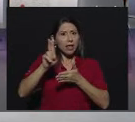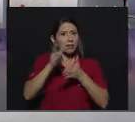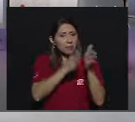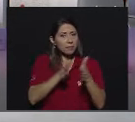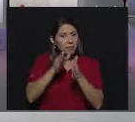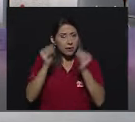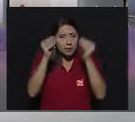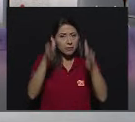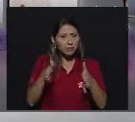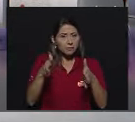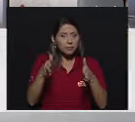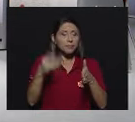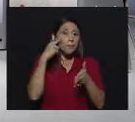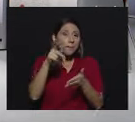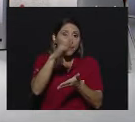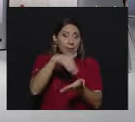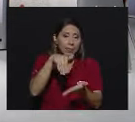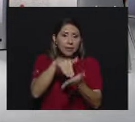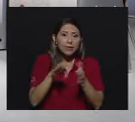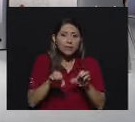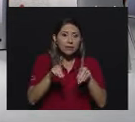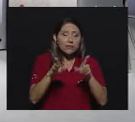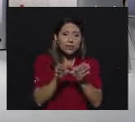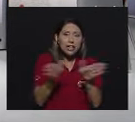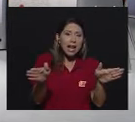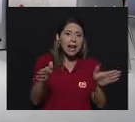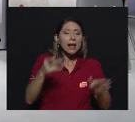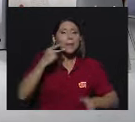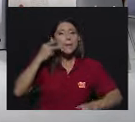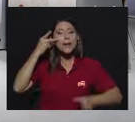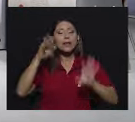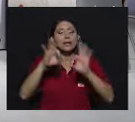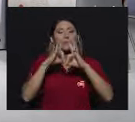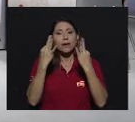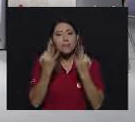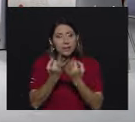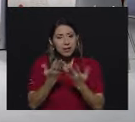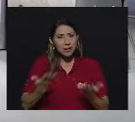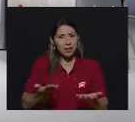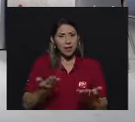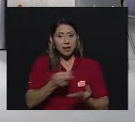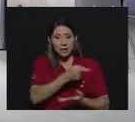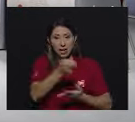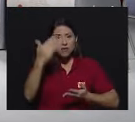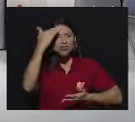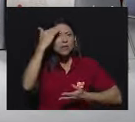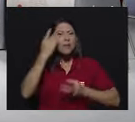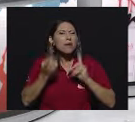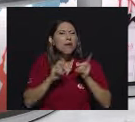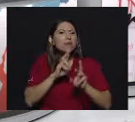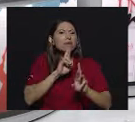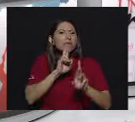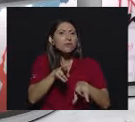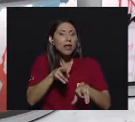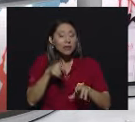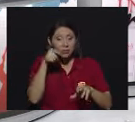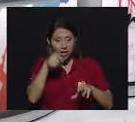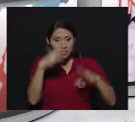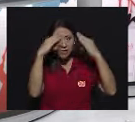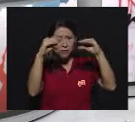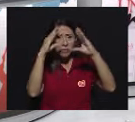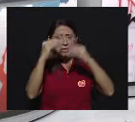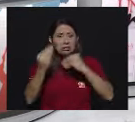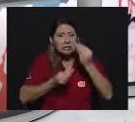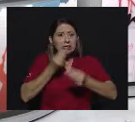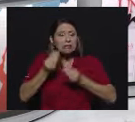para los centros educativos en general, padres, madres de familia, comunidades, los resultados que nos ha dado el informe, las luces que